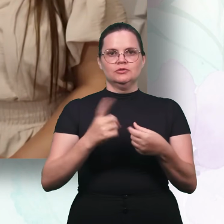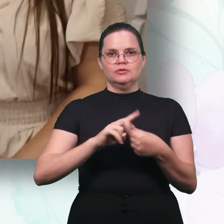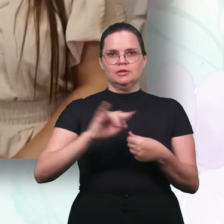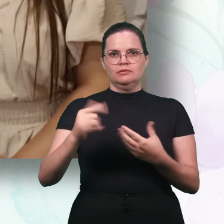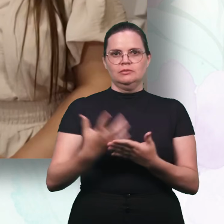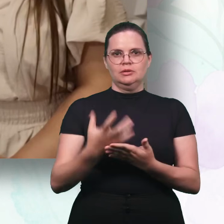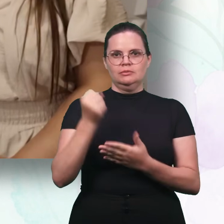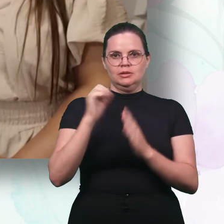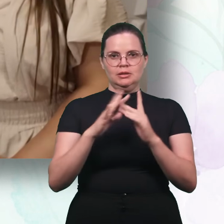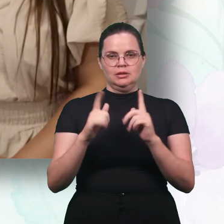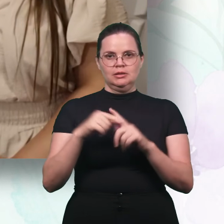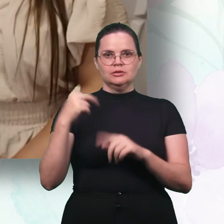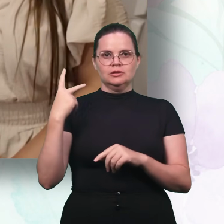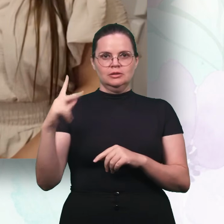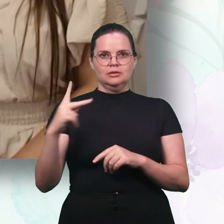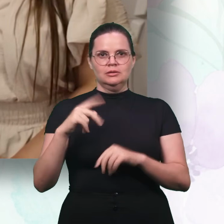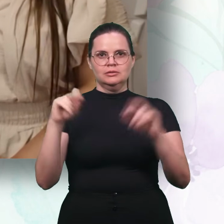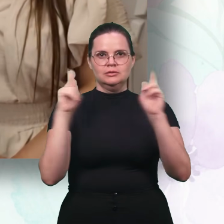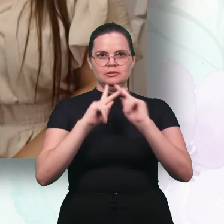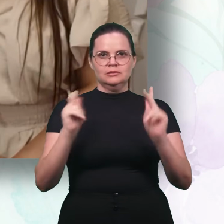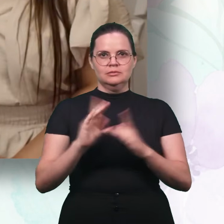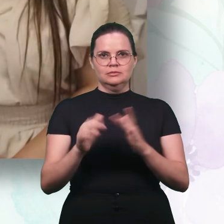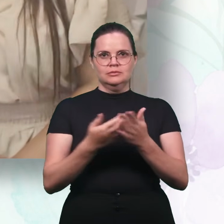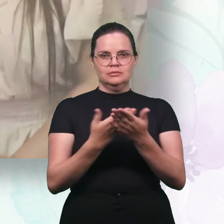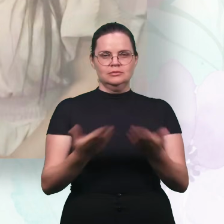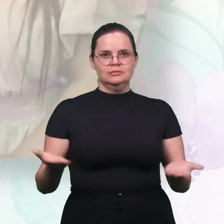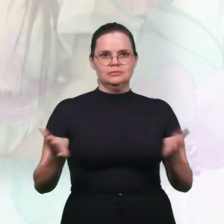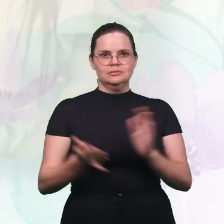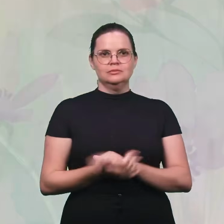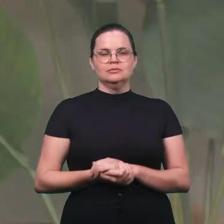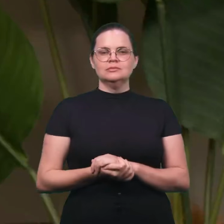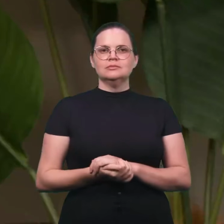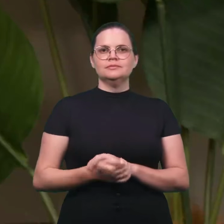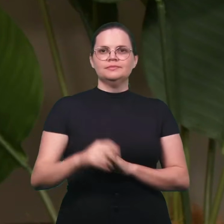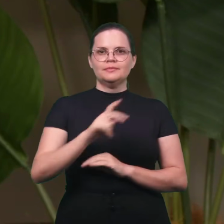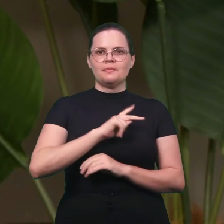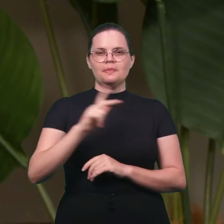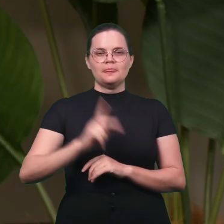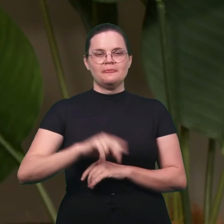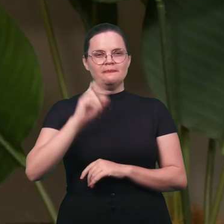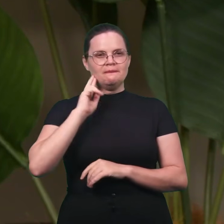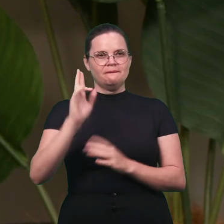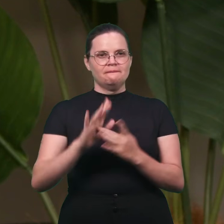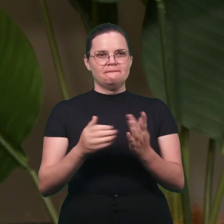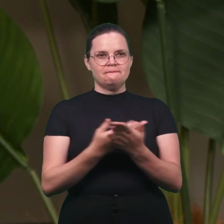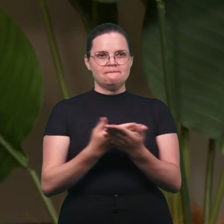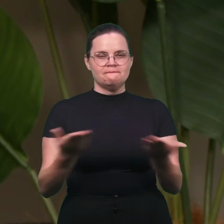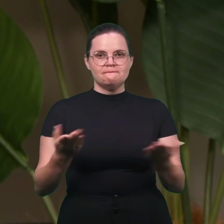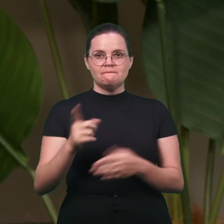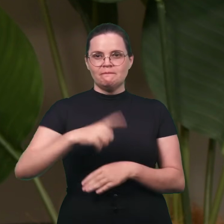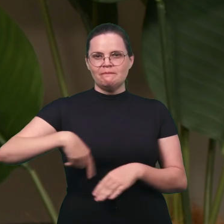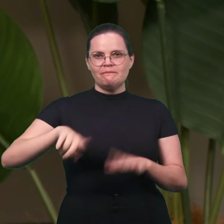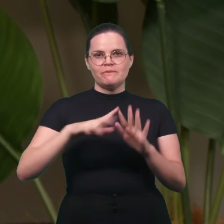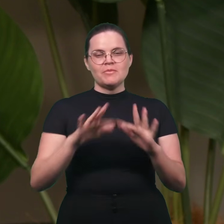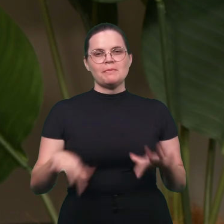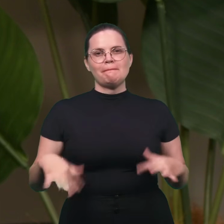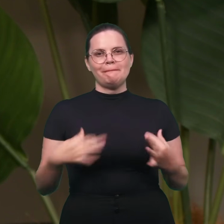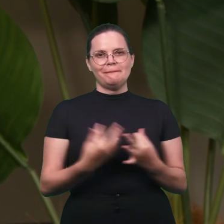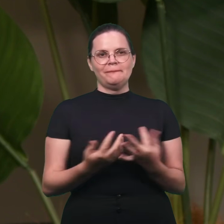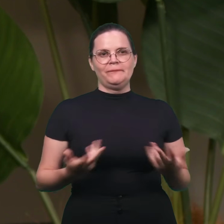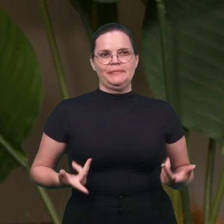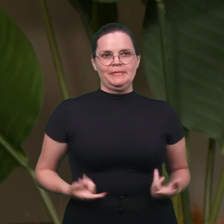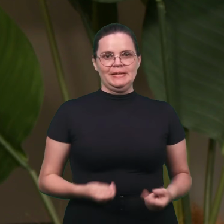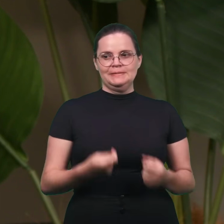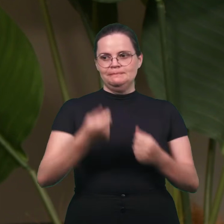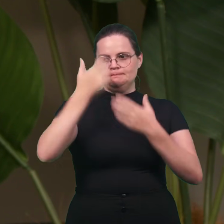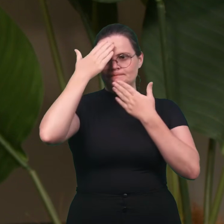volverá a buscar a su iglesia. La paz del Señor. A paz do Senhor, querida família do